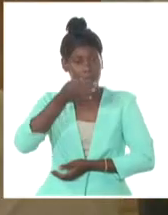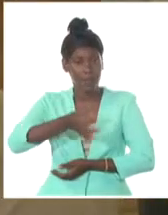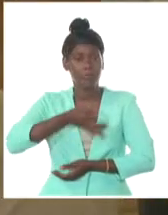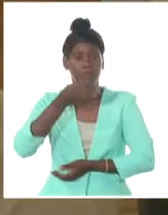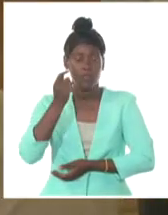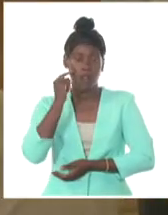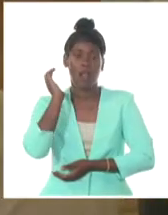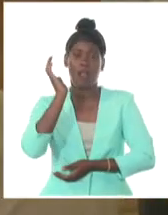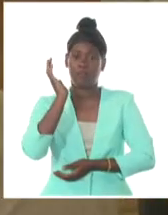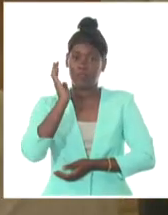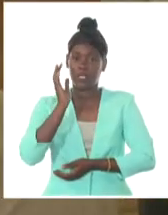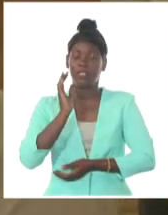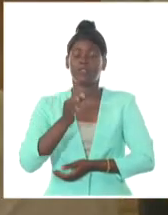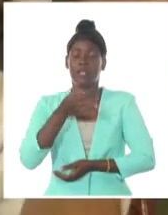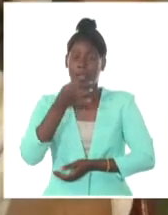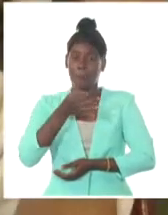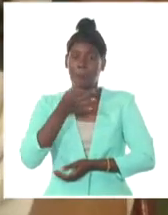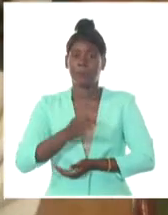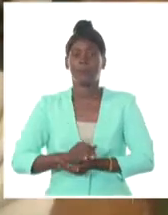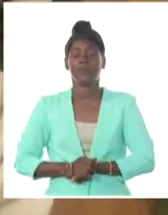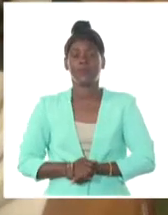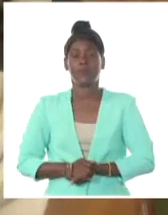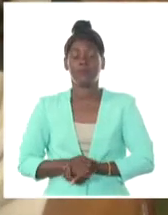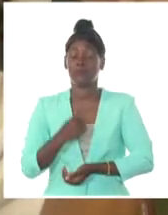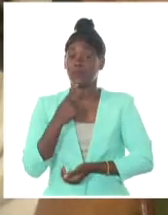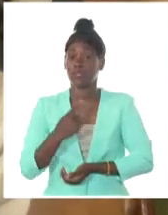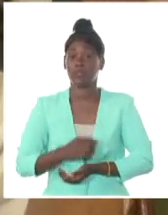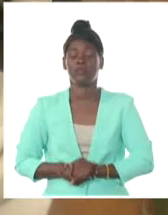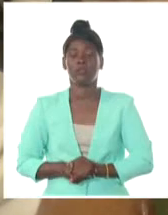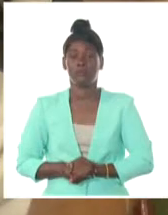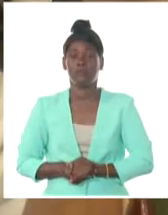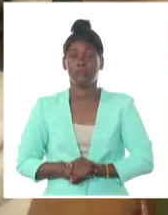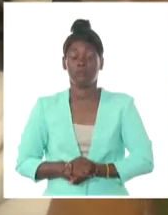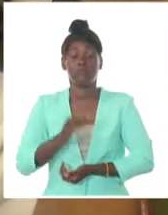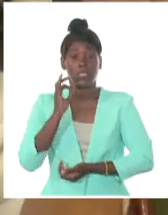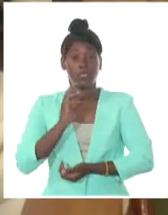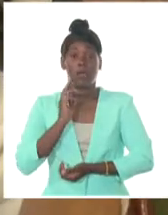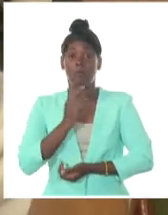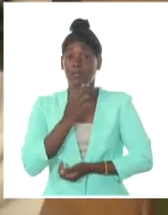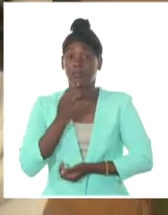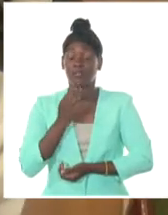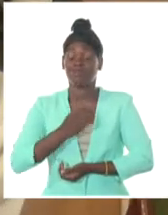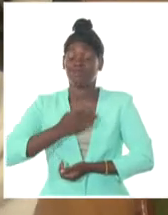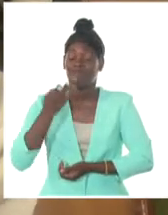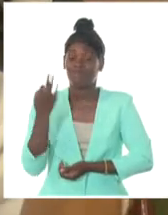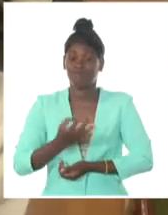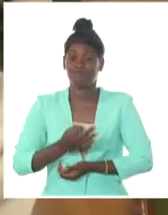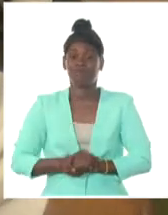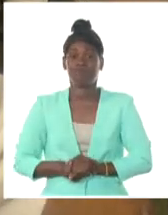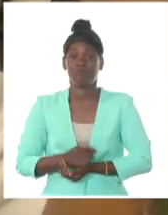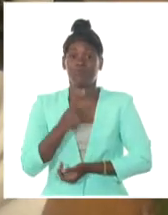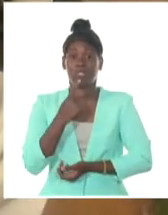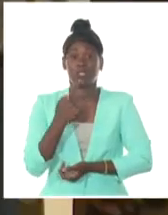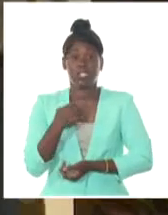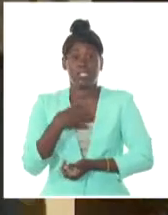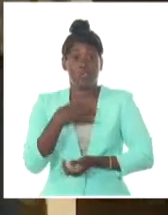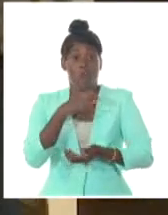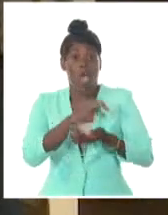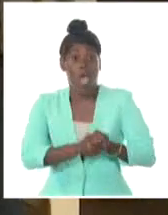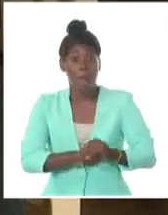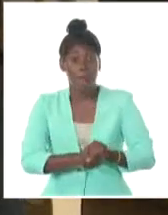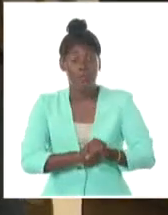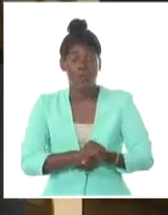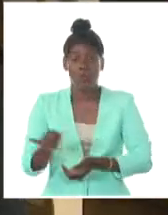el espacio Cultura y Nación, evocó a un cubano profundamente martiano, Armando Jardávalos.